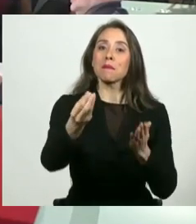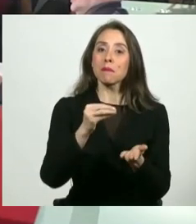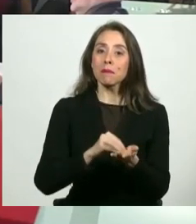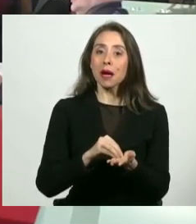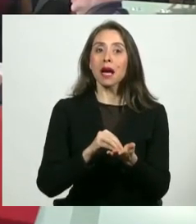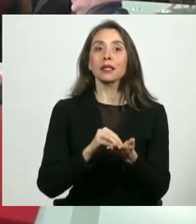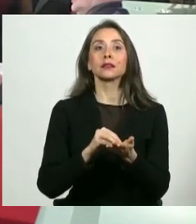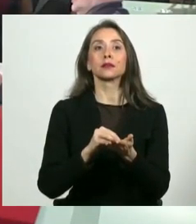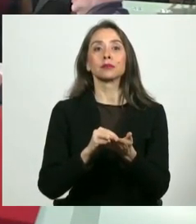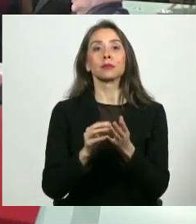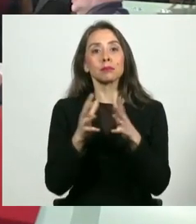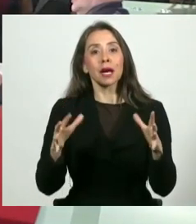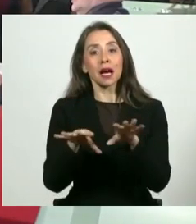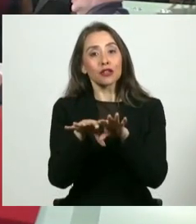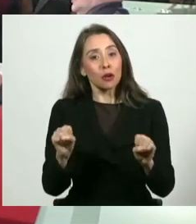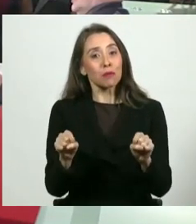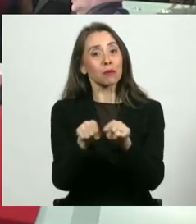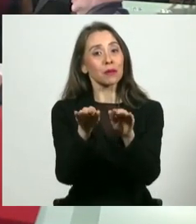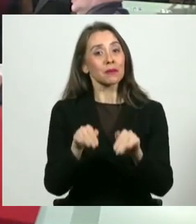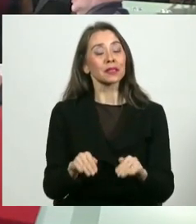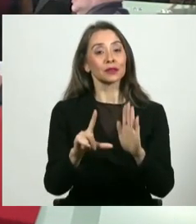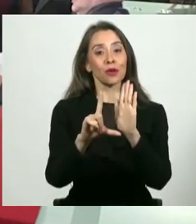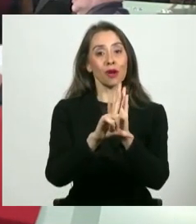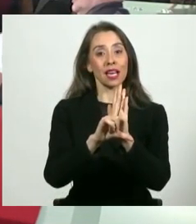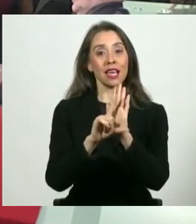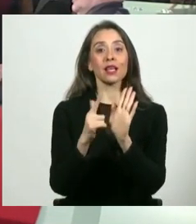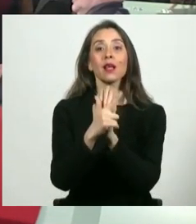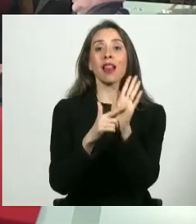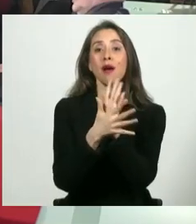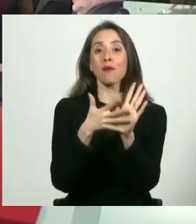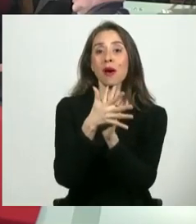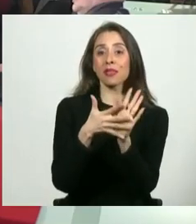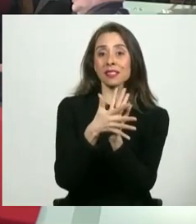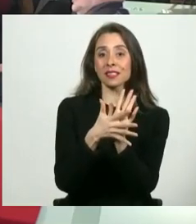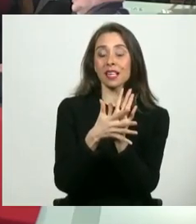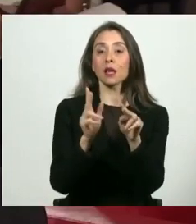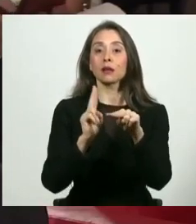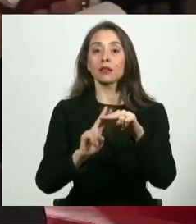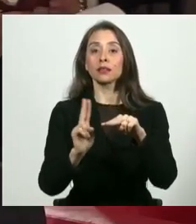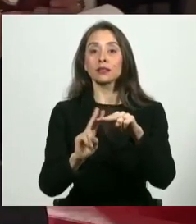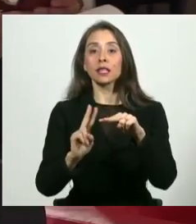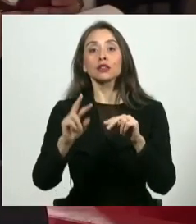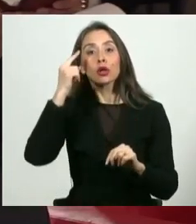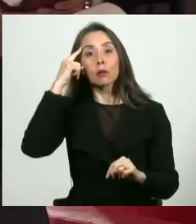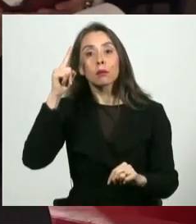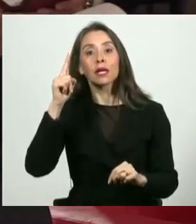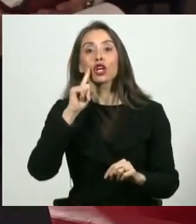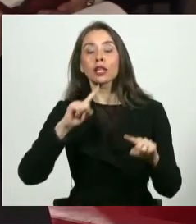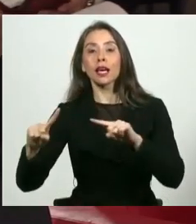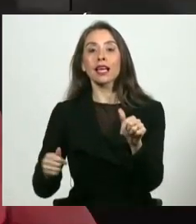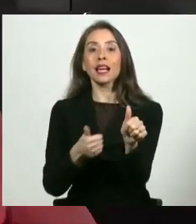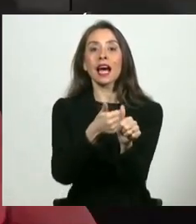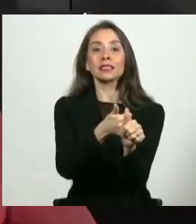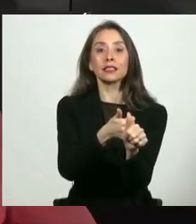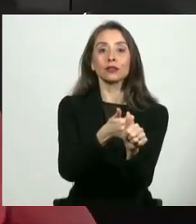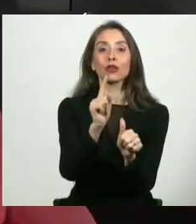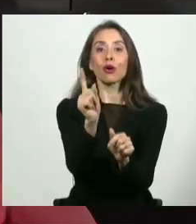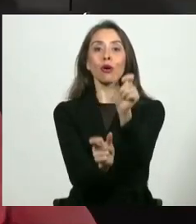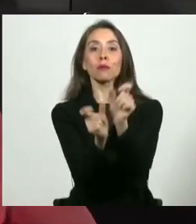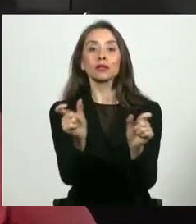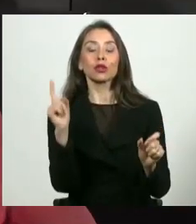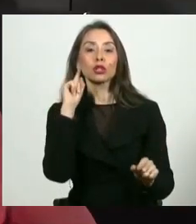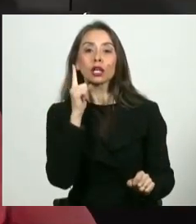más compromiso. Lo mismo la ley de la lengua de señas se hizo, pero quien asesoró no fueron las